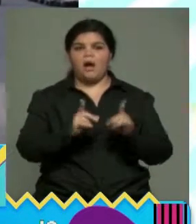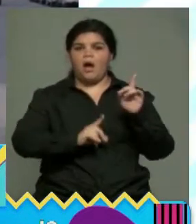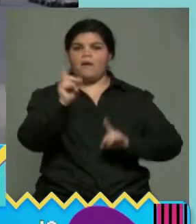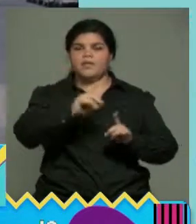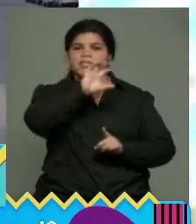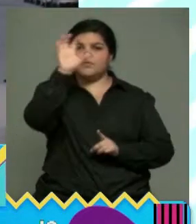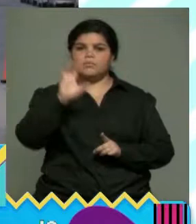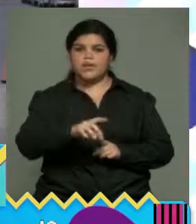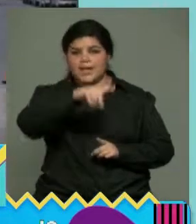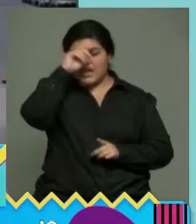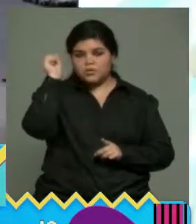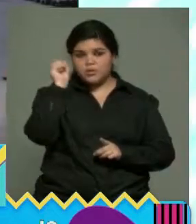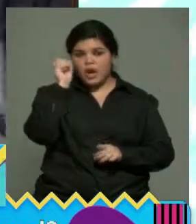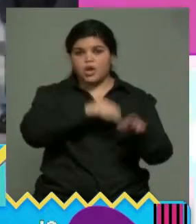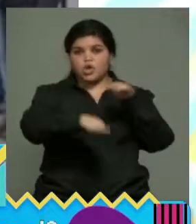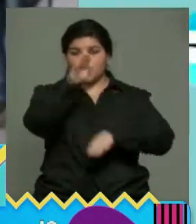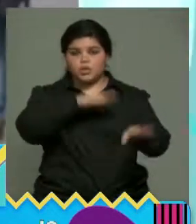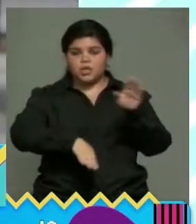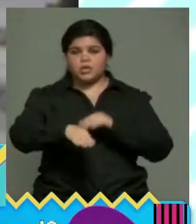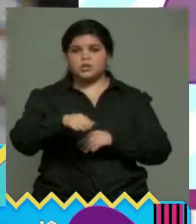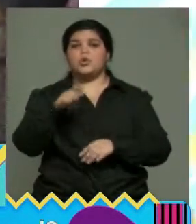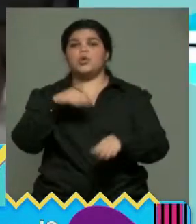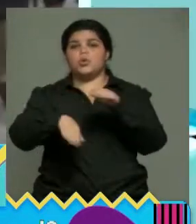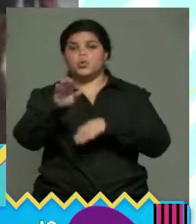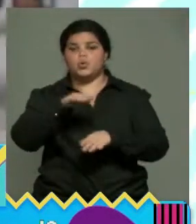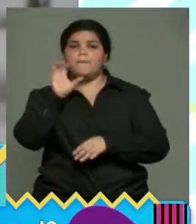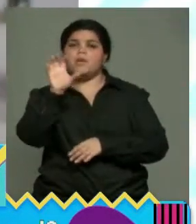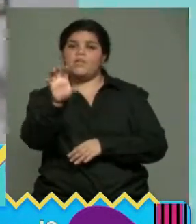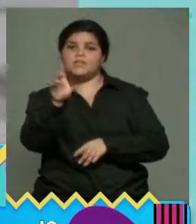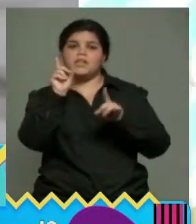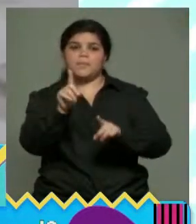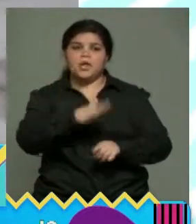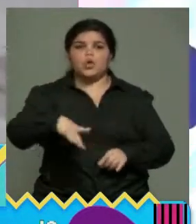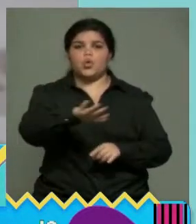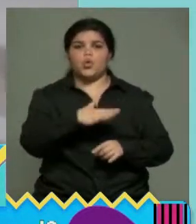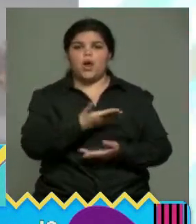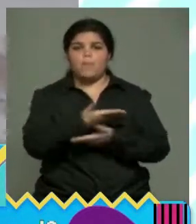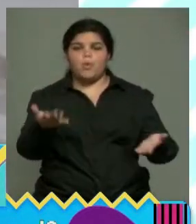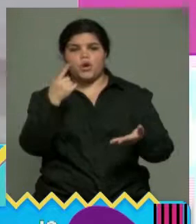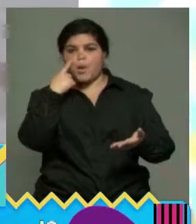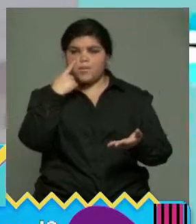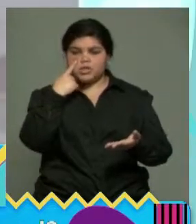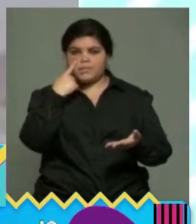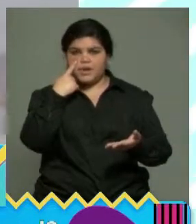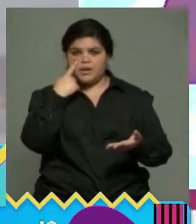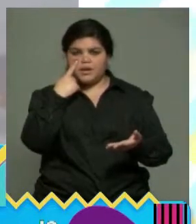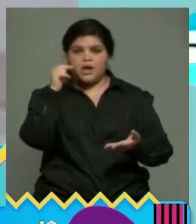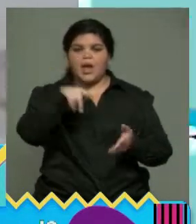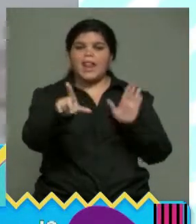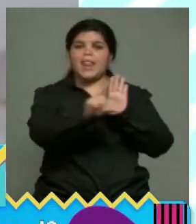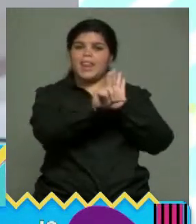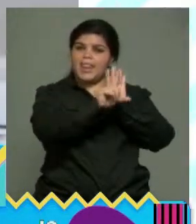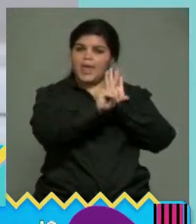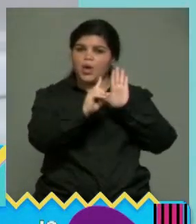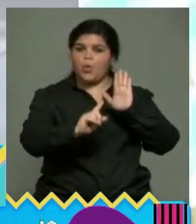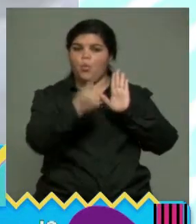nacionales, rutas provinciales y también espacios públicos municipales. Y una de las modificaciones importantes que hace la ley,